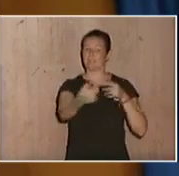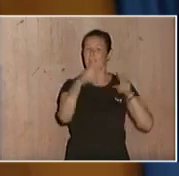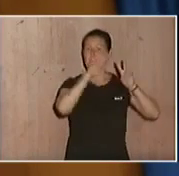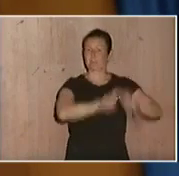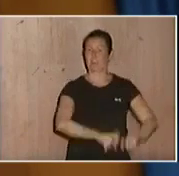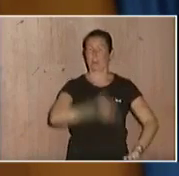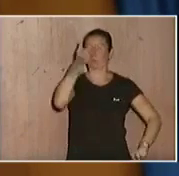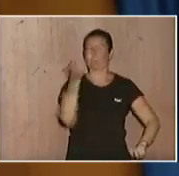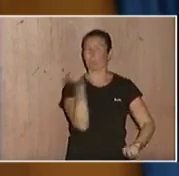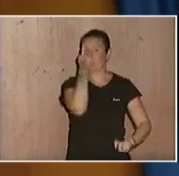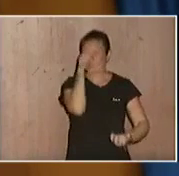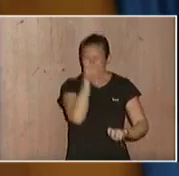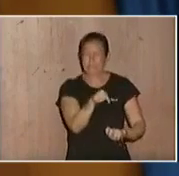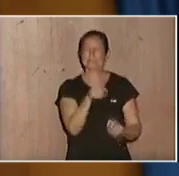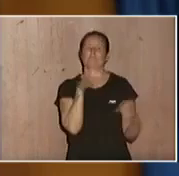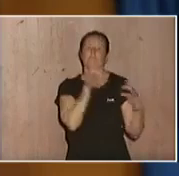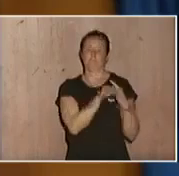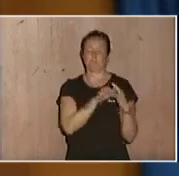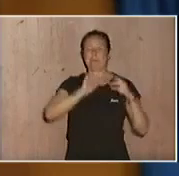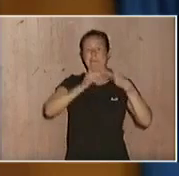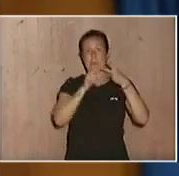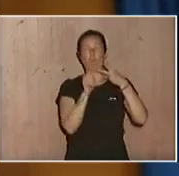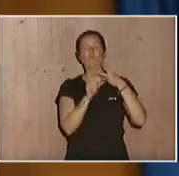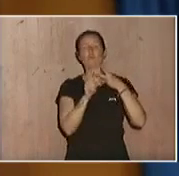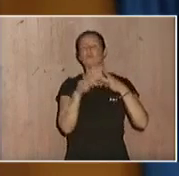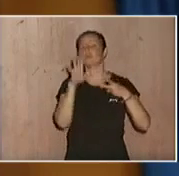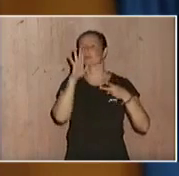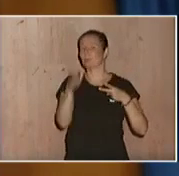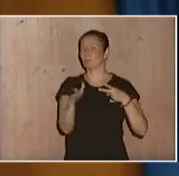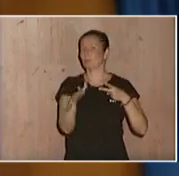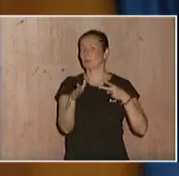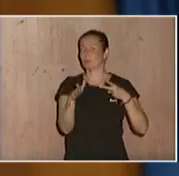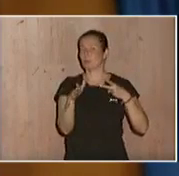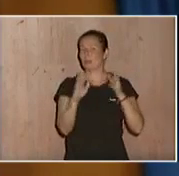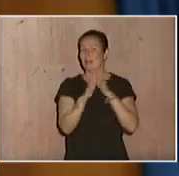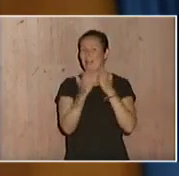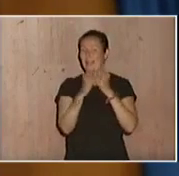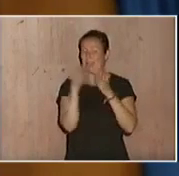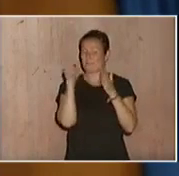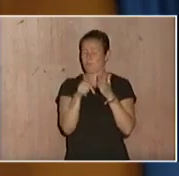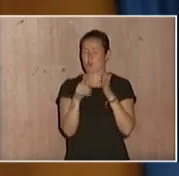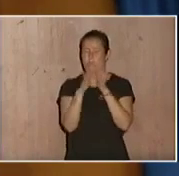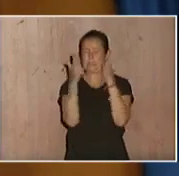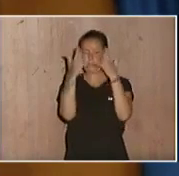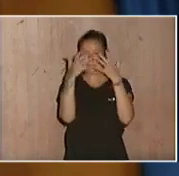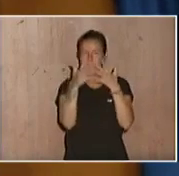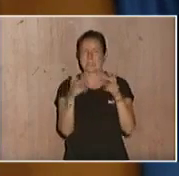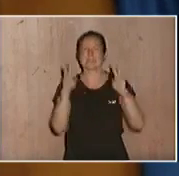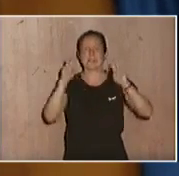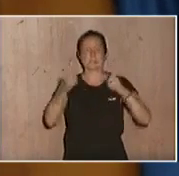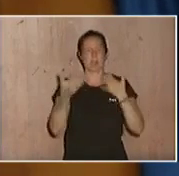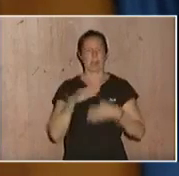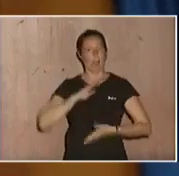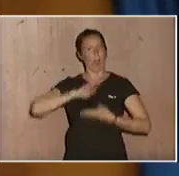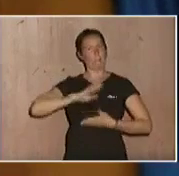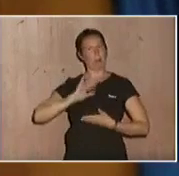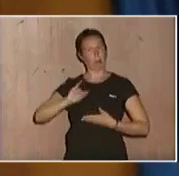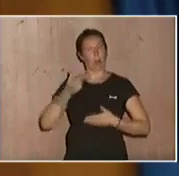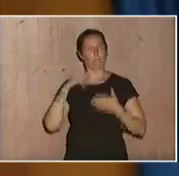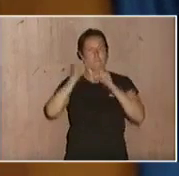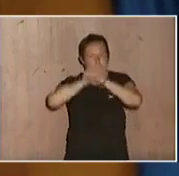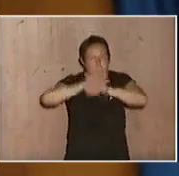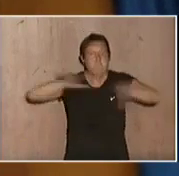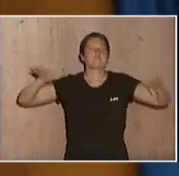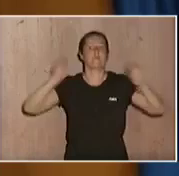más relevante. El segundo, porque refleja su capacidad formativa y divulgativa. Y el